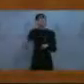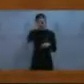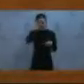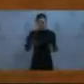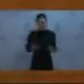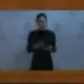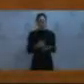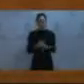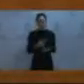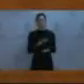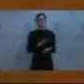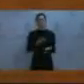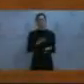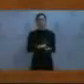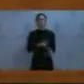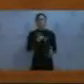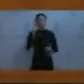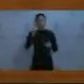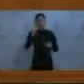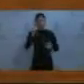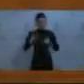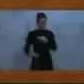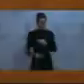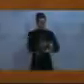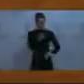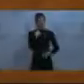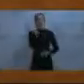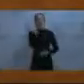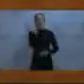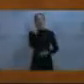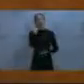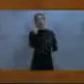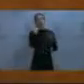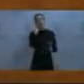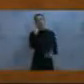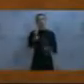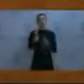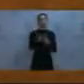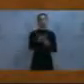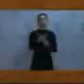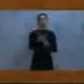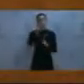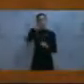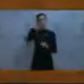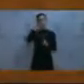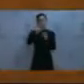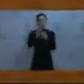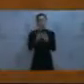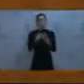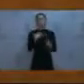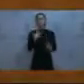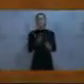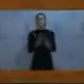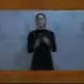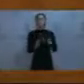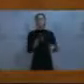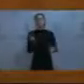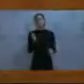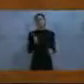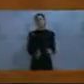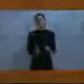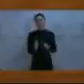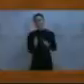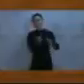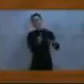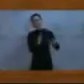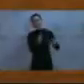Ante la detección de unos síntomas determinados que podrían indicar el diagnóstico de ictus, ya sea por parte del profesional que